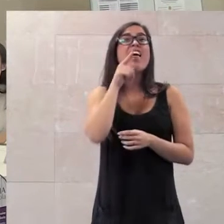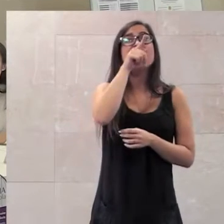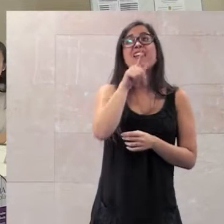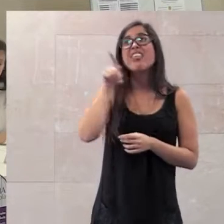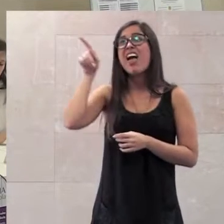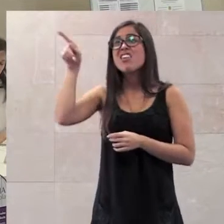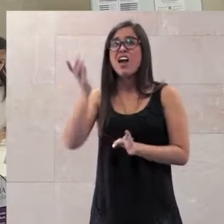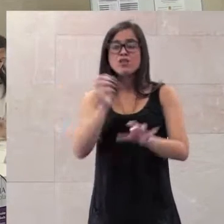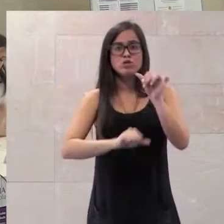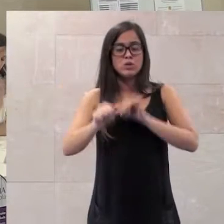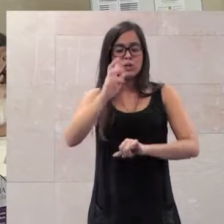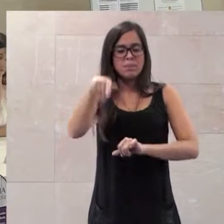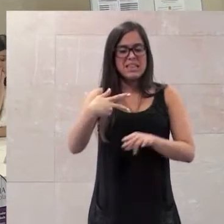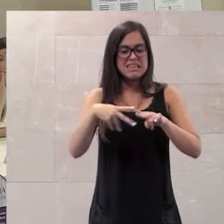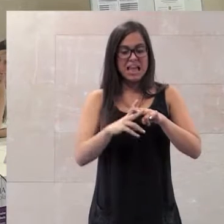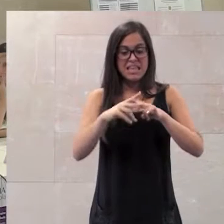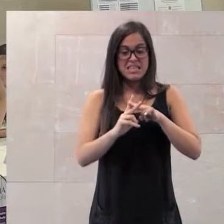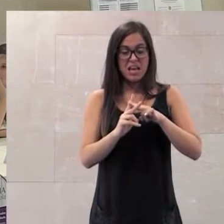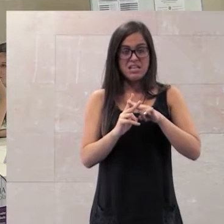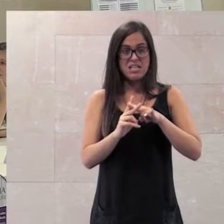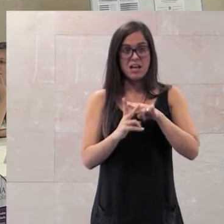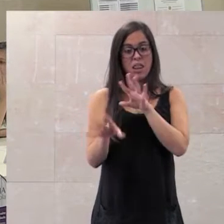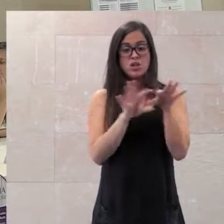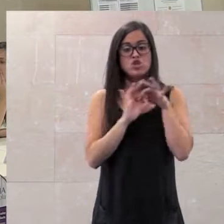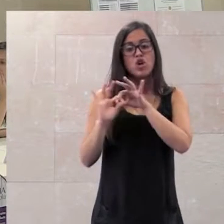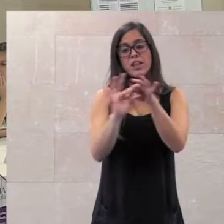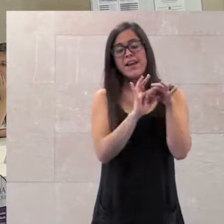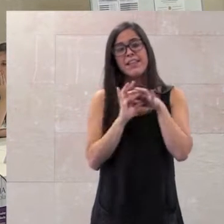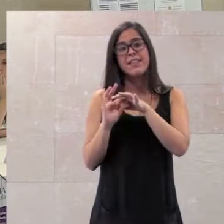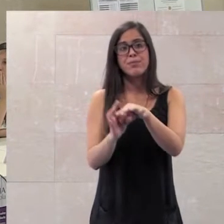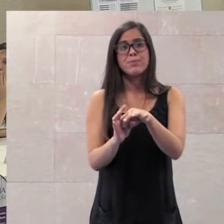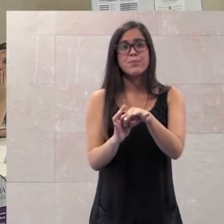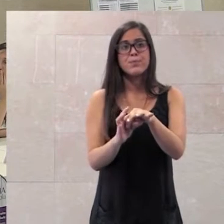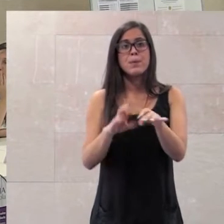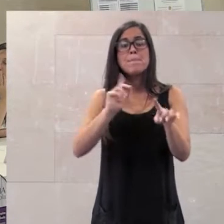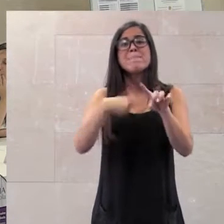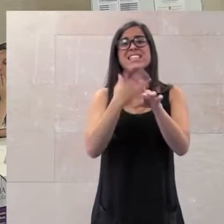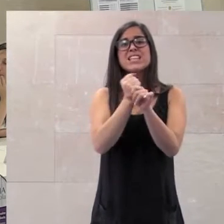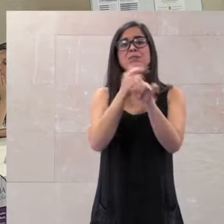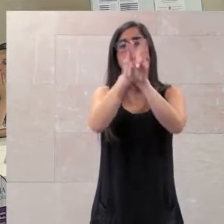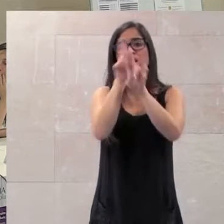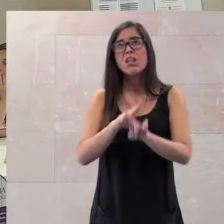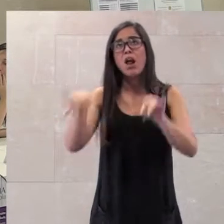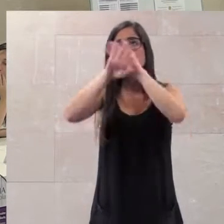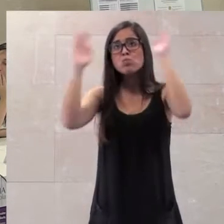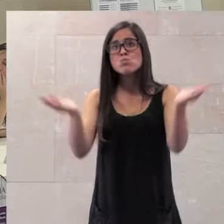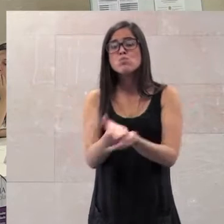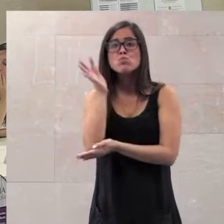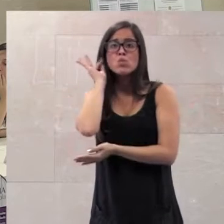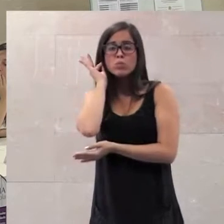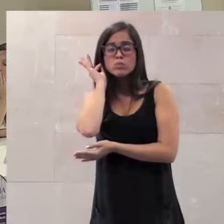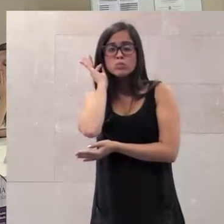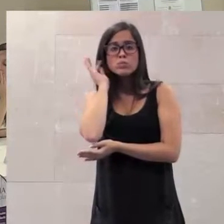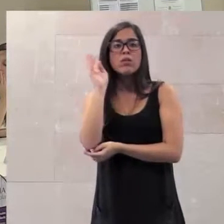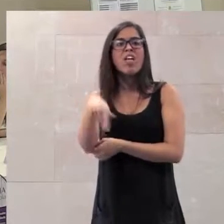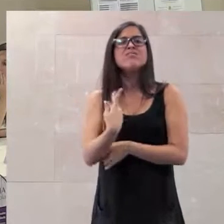surgió de unos talleres en la línea de solidaridad y trabajo internacional con las mujeres del mundo, que